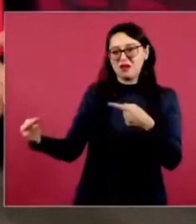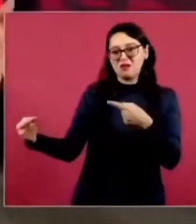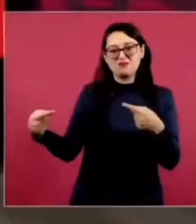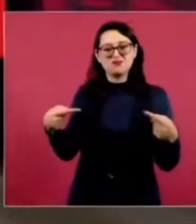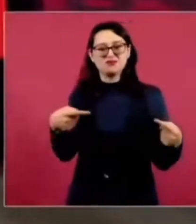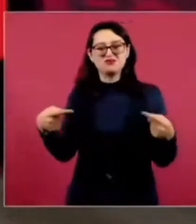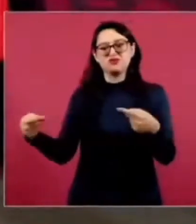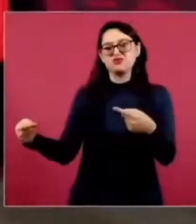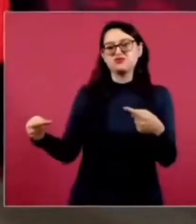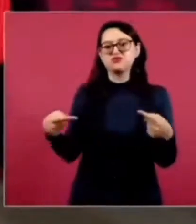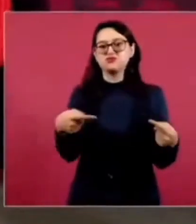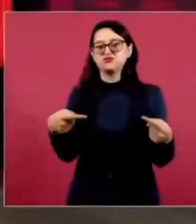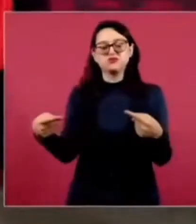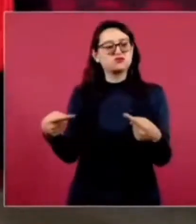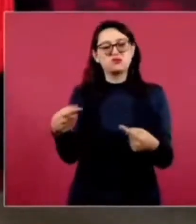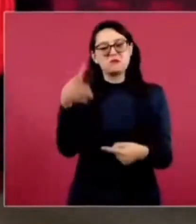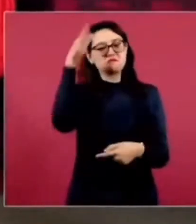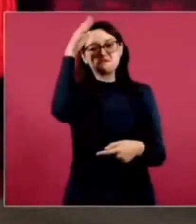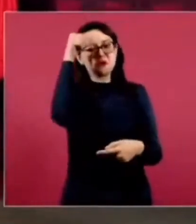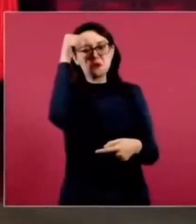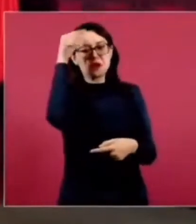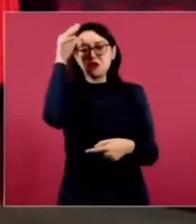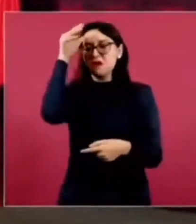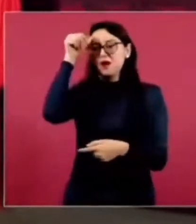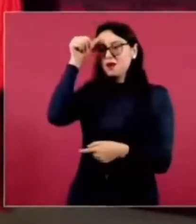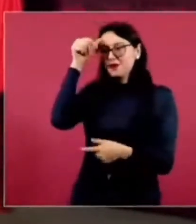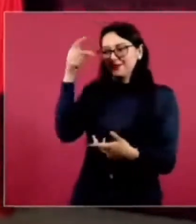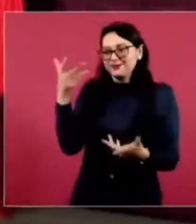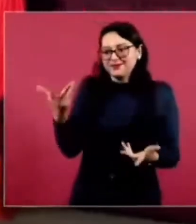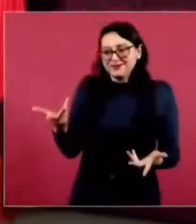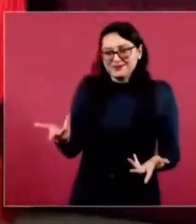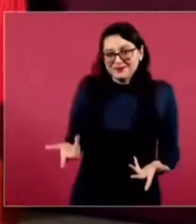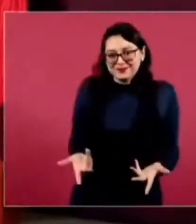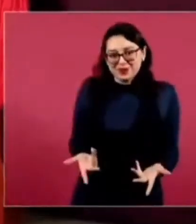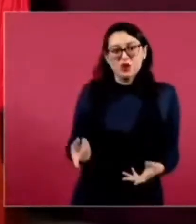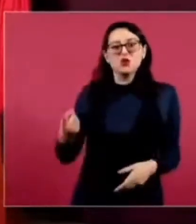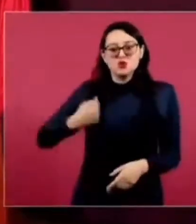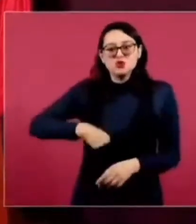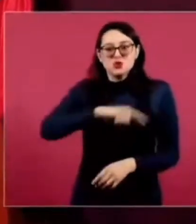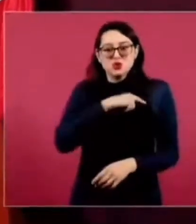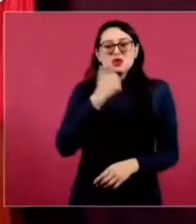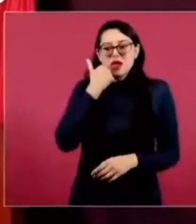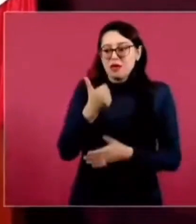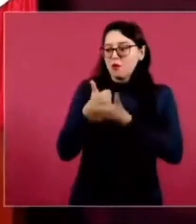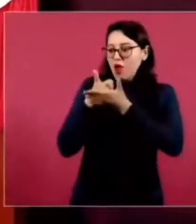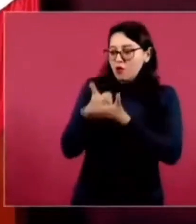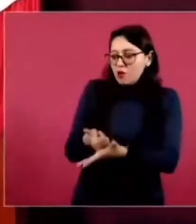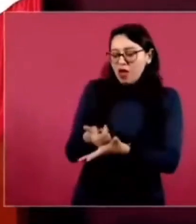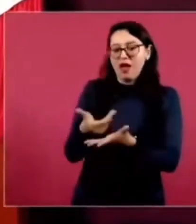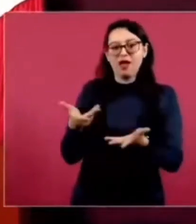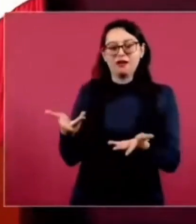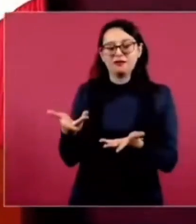Y lo que queremos pues es ayudar a todos